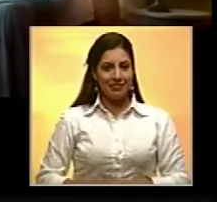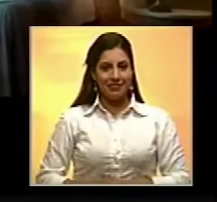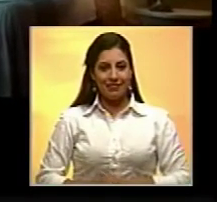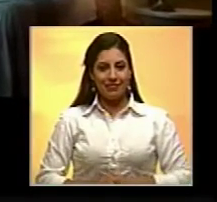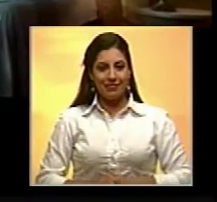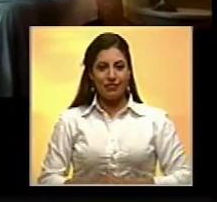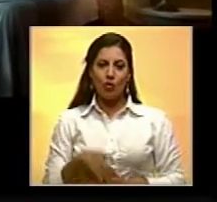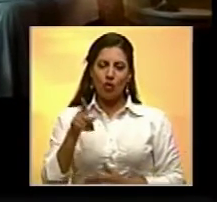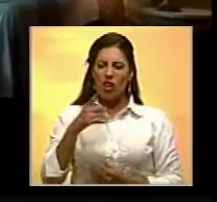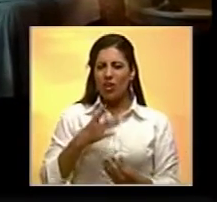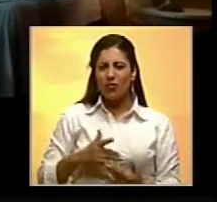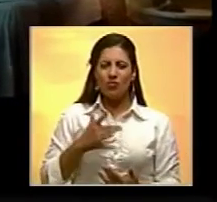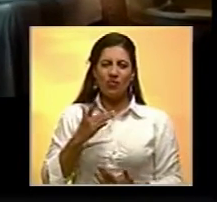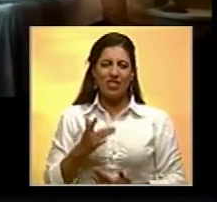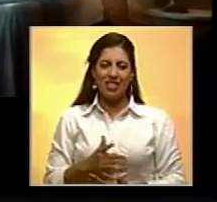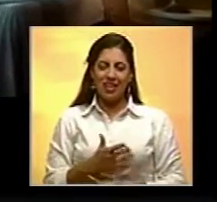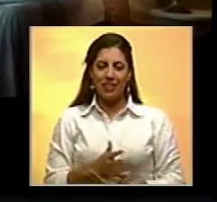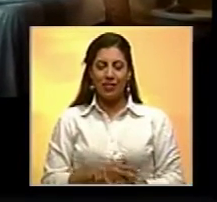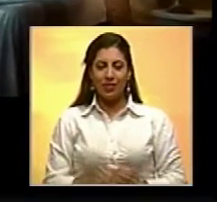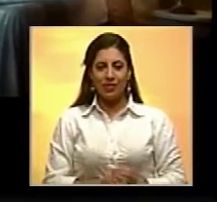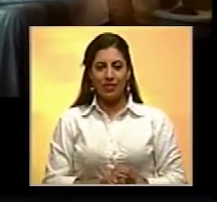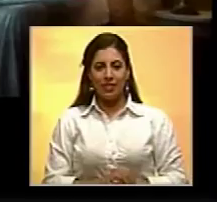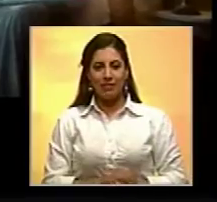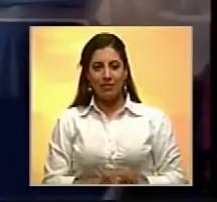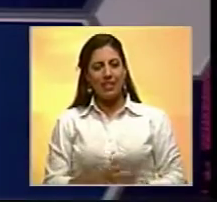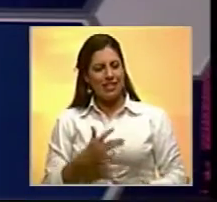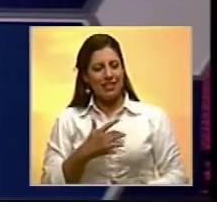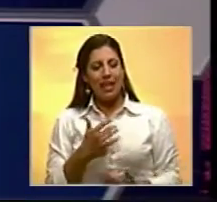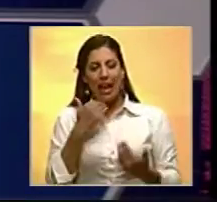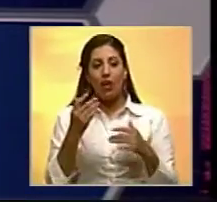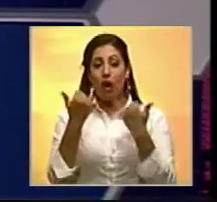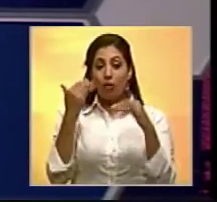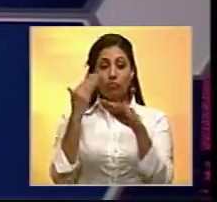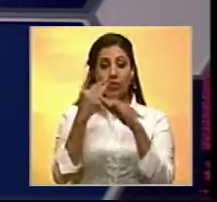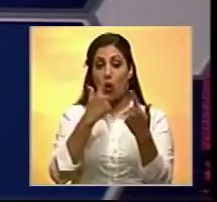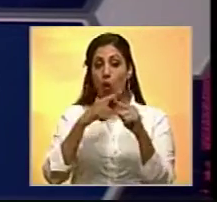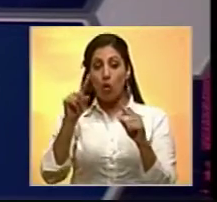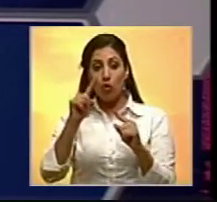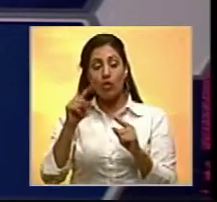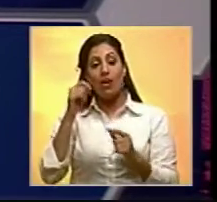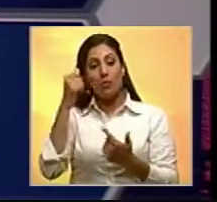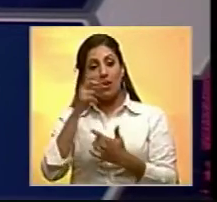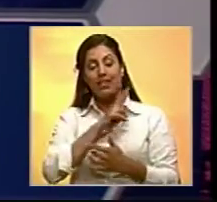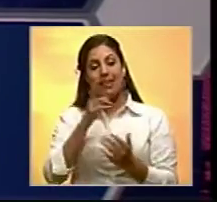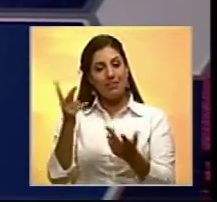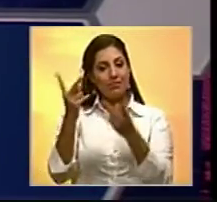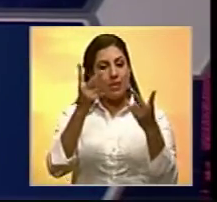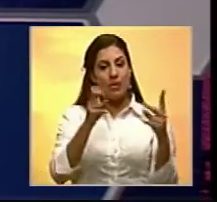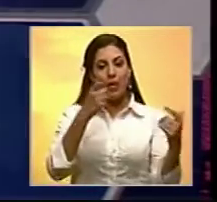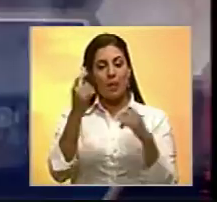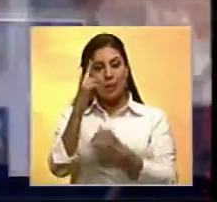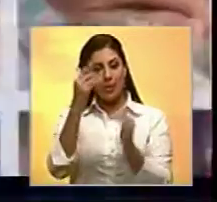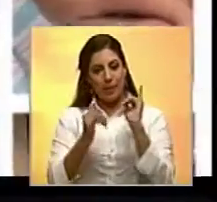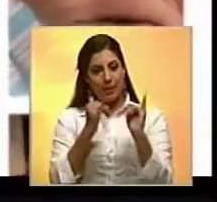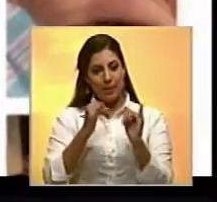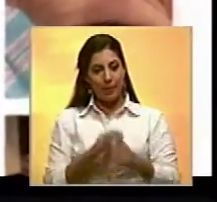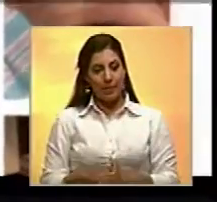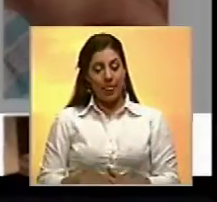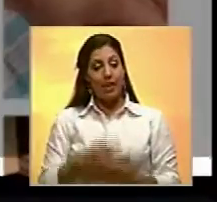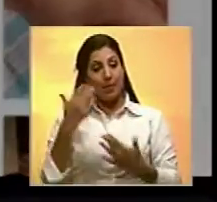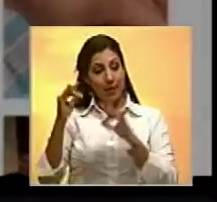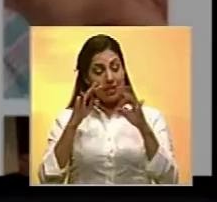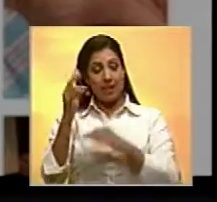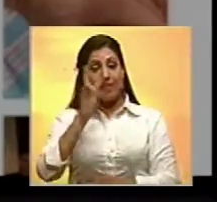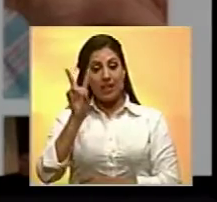más, contigo siento. Daniel Vitar y Sabrina Seara dieron la bienvenida a su primer hijo. Los